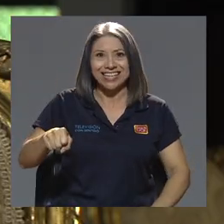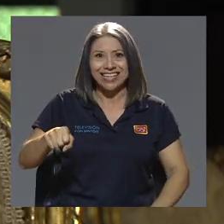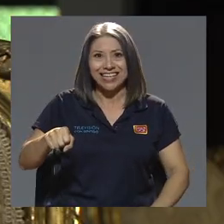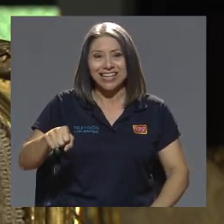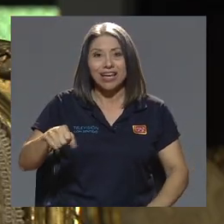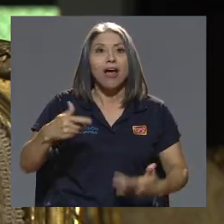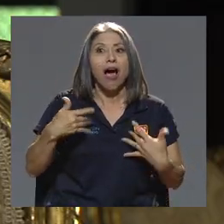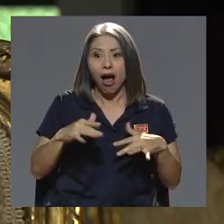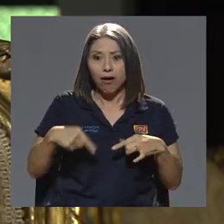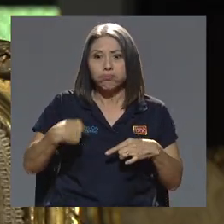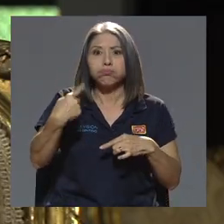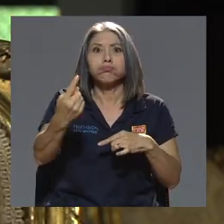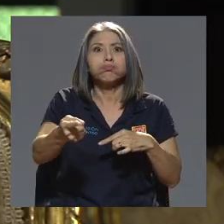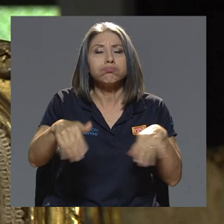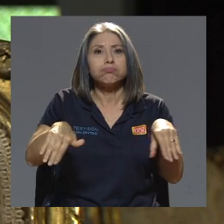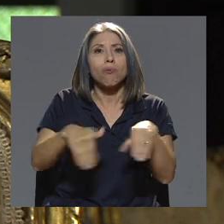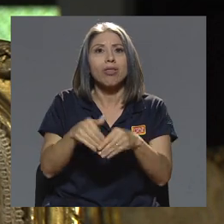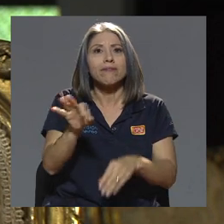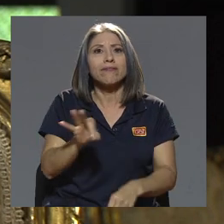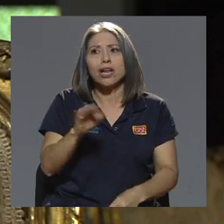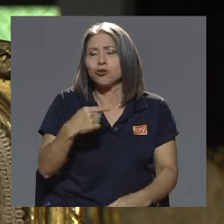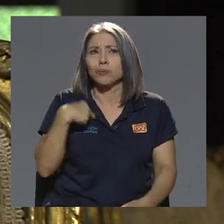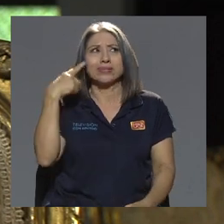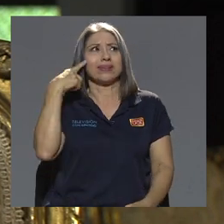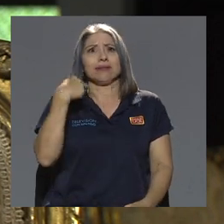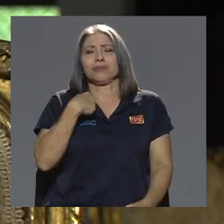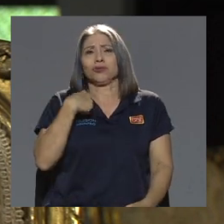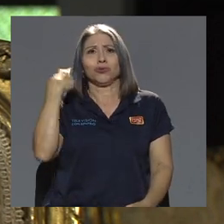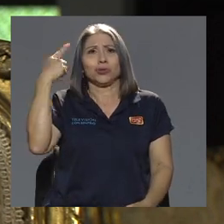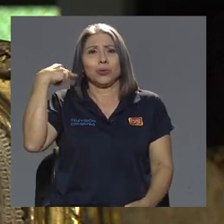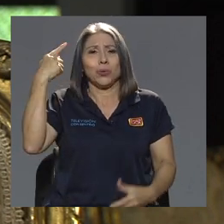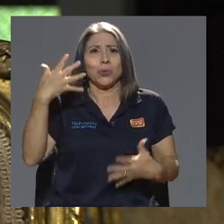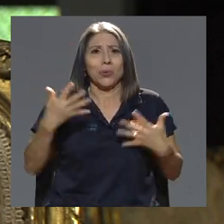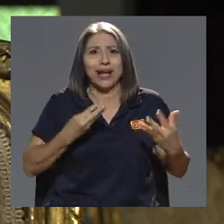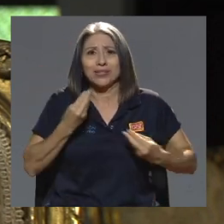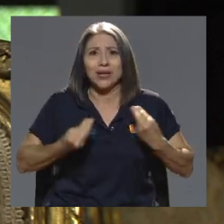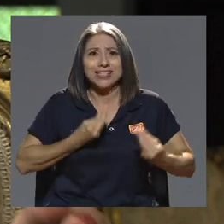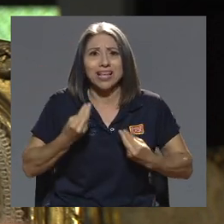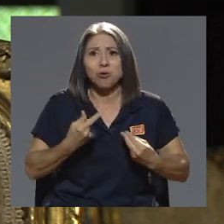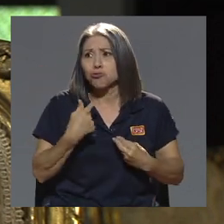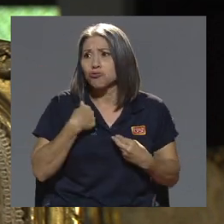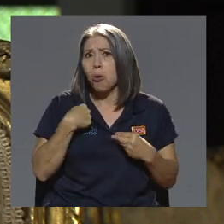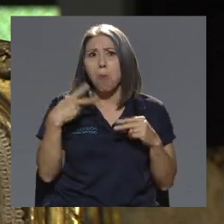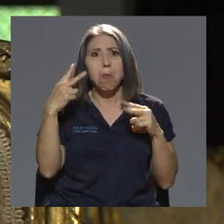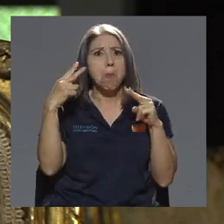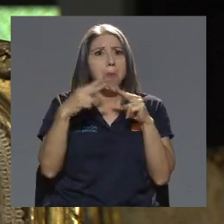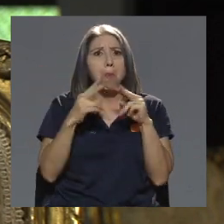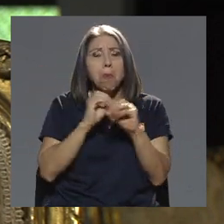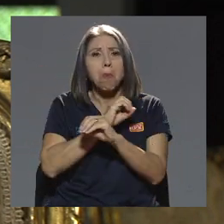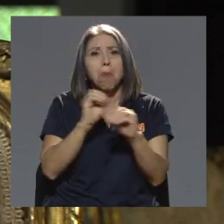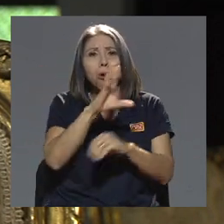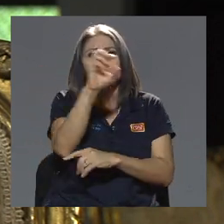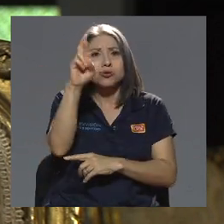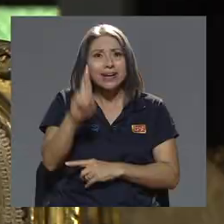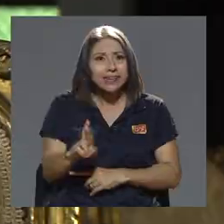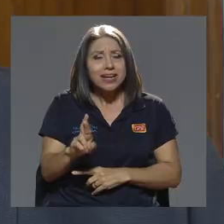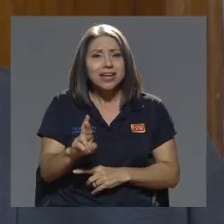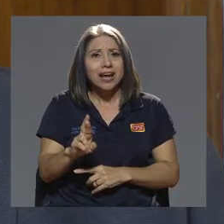en febrero. Y yo decía, pero ¿qué es esta locura que yo estoy haciendo? No conozco Costa Rica, estoy dejando